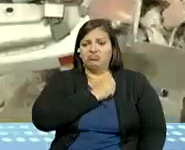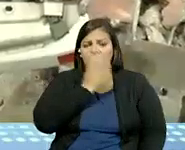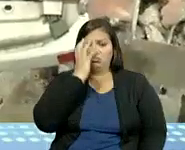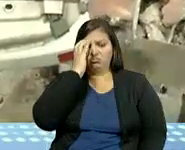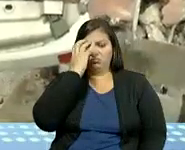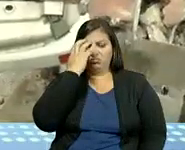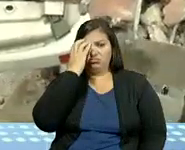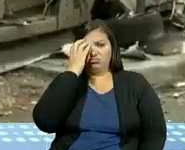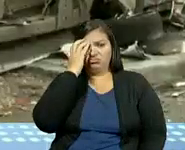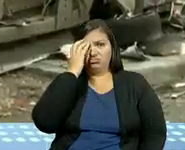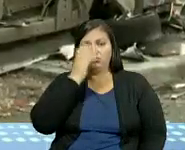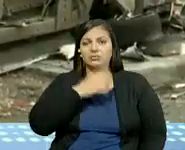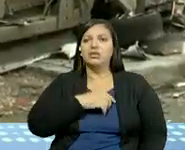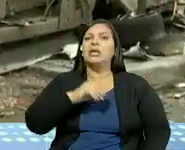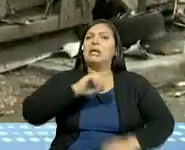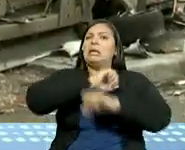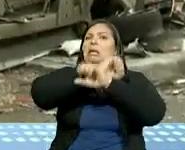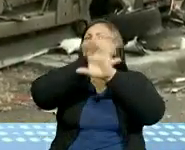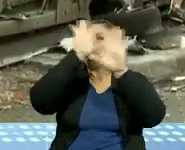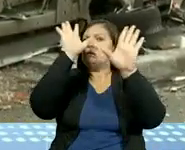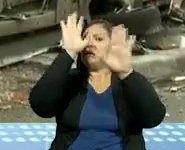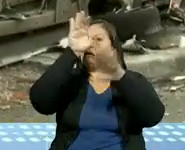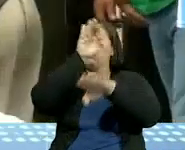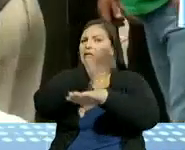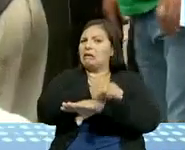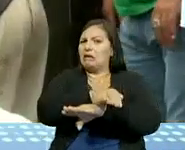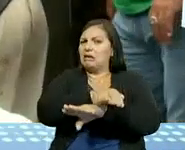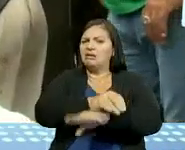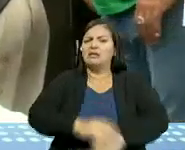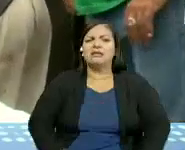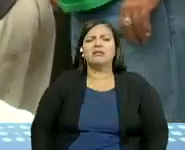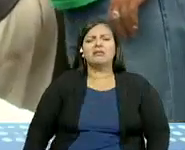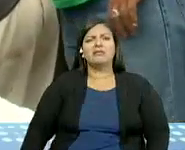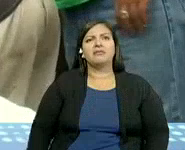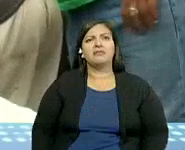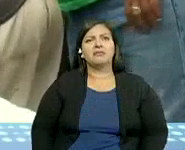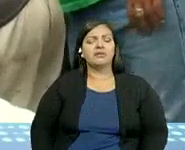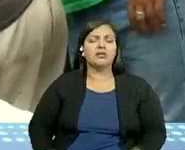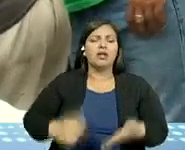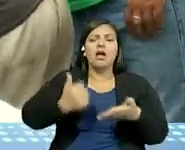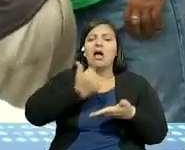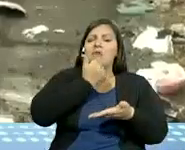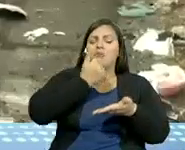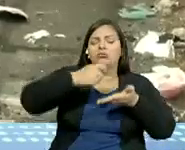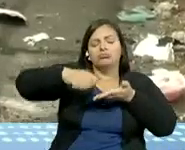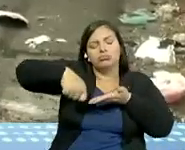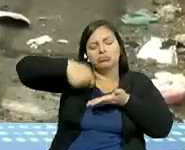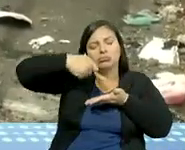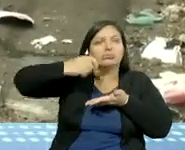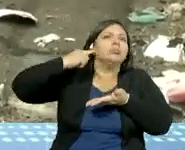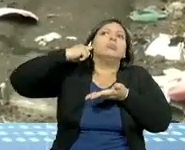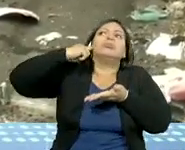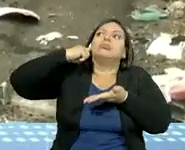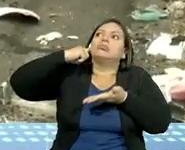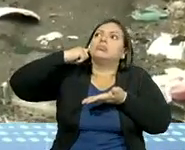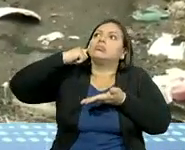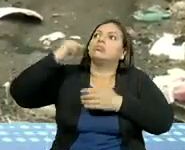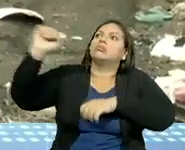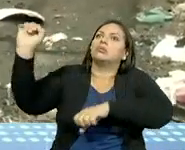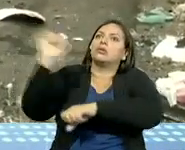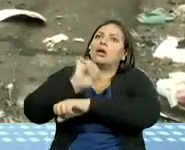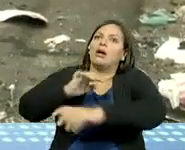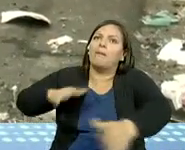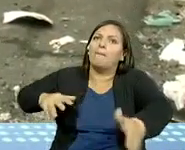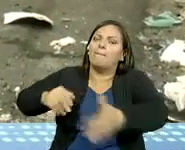porque, oiga, si no era de mañana, era de tarde. Pero el asunto que uno estaba a veces almorzando y venían los carros y uno salía corriendo, ¿a